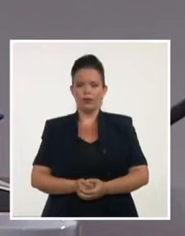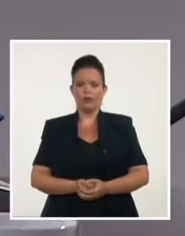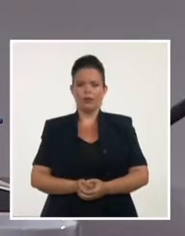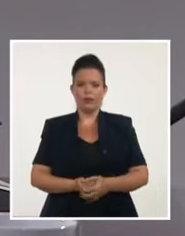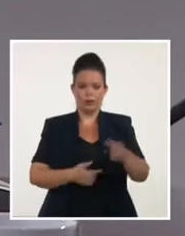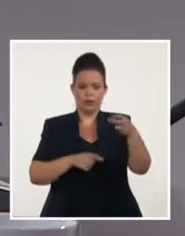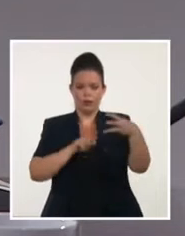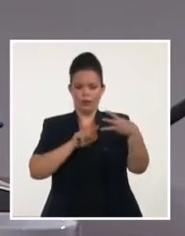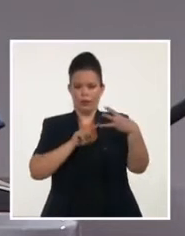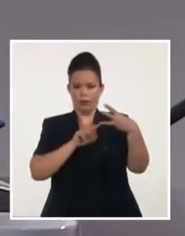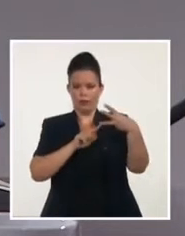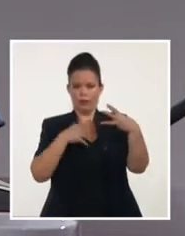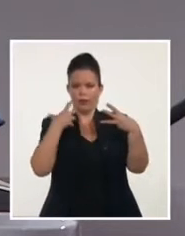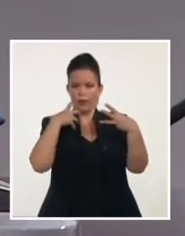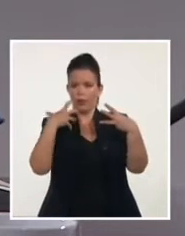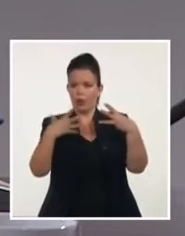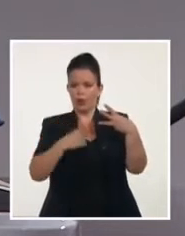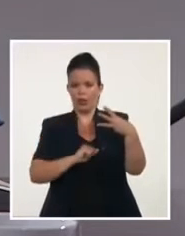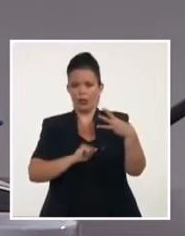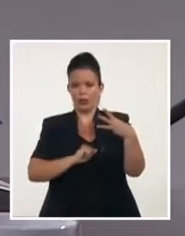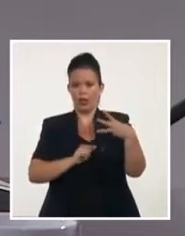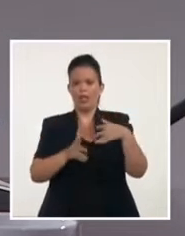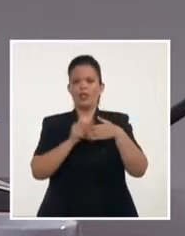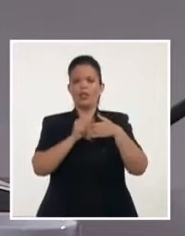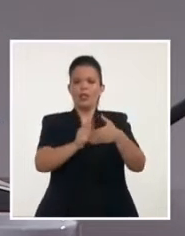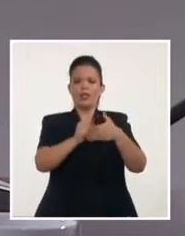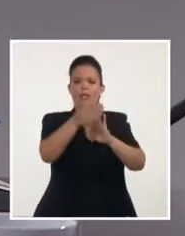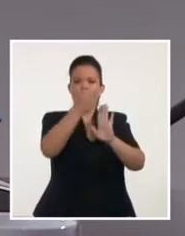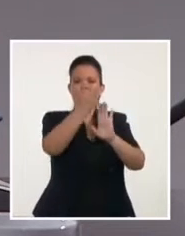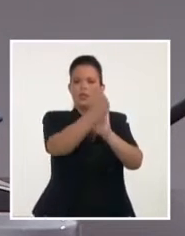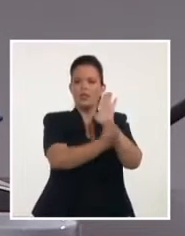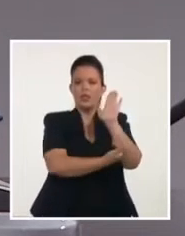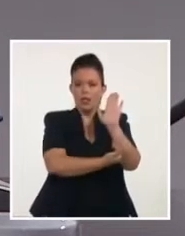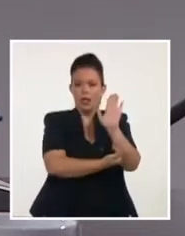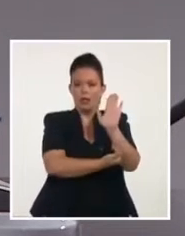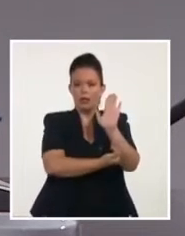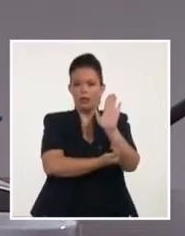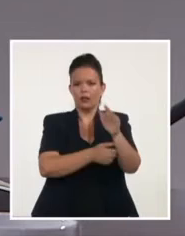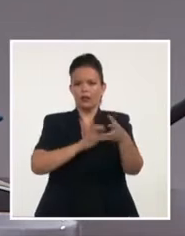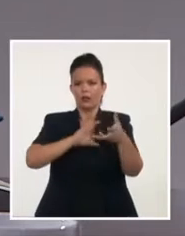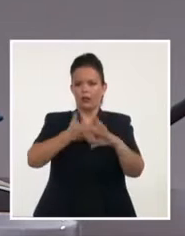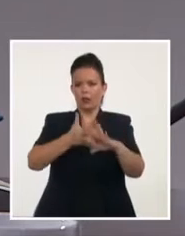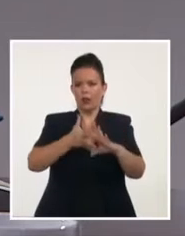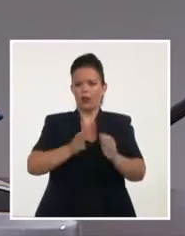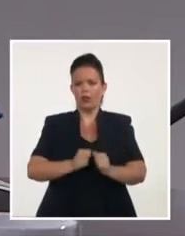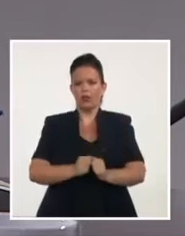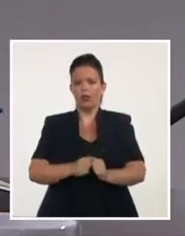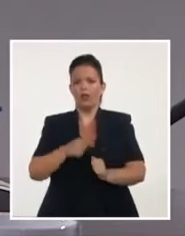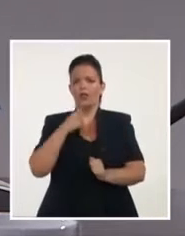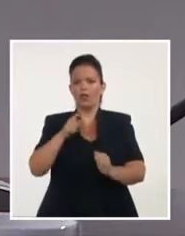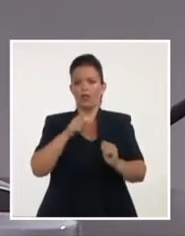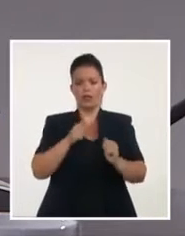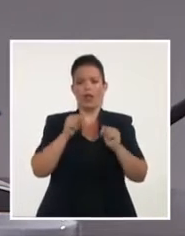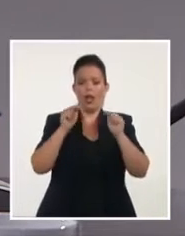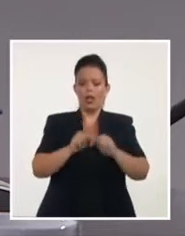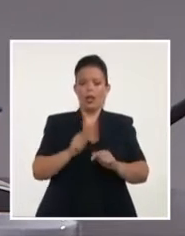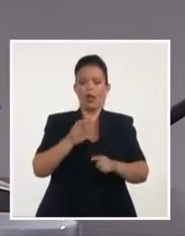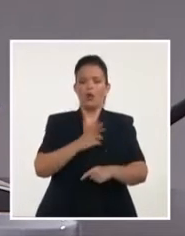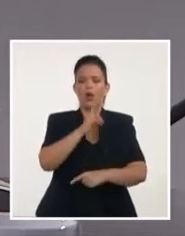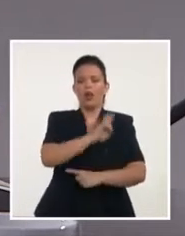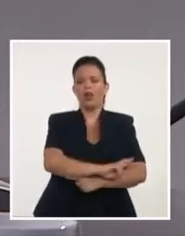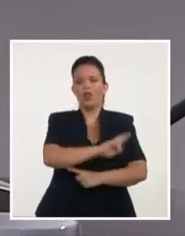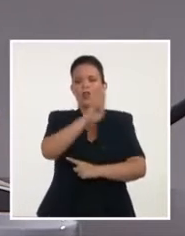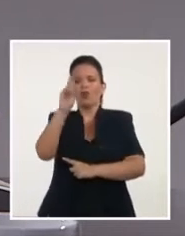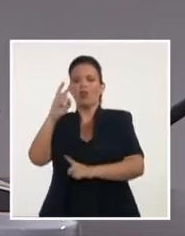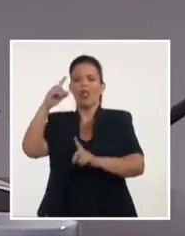elemento que es clave en esta guía estratégica que dice, por debajo de este mundo está en desarrollo una revolución tecnológica.